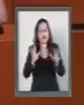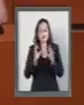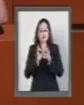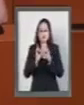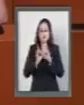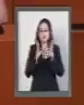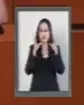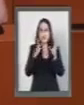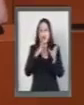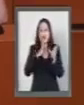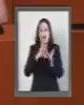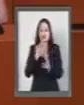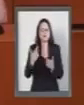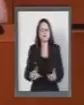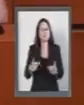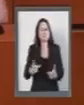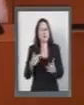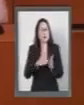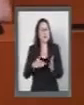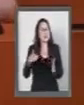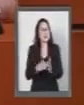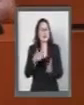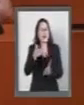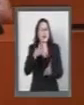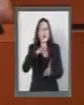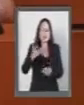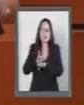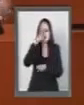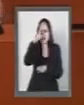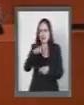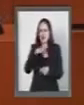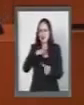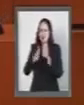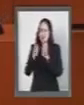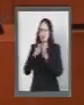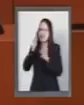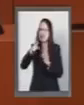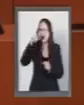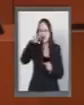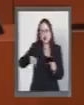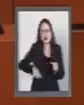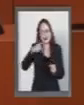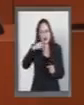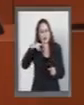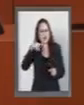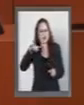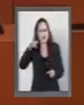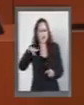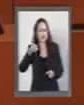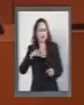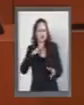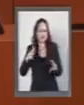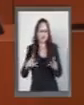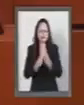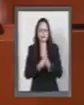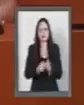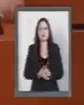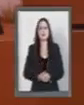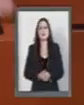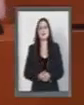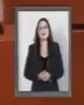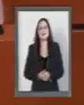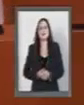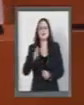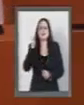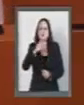haciendo obras en el Estado de México y en este su gobierno. El Parlamento Europeo combate frontalmente la